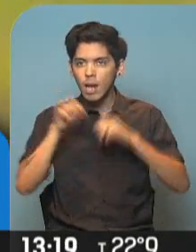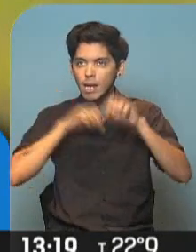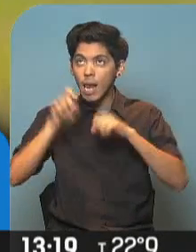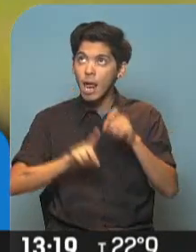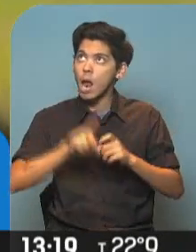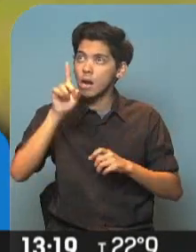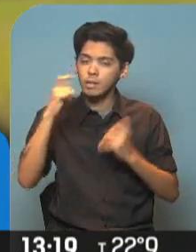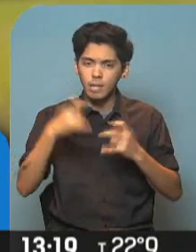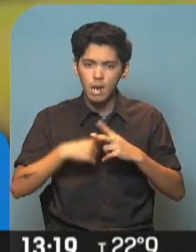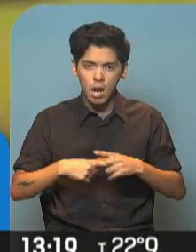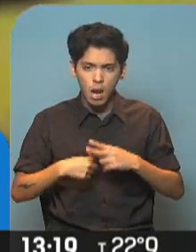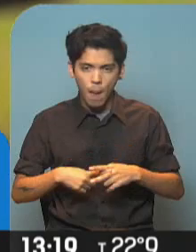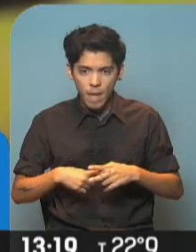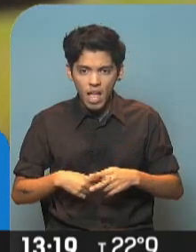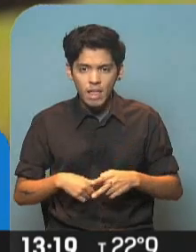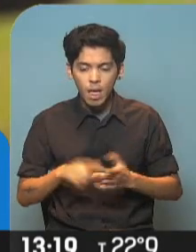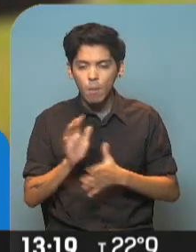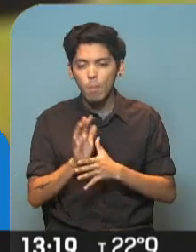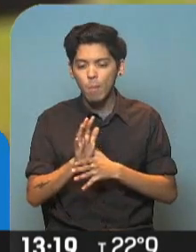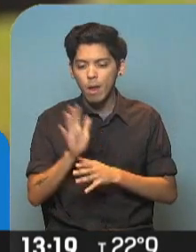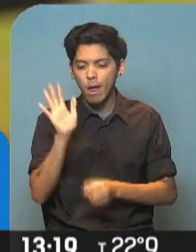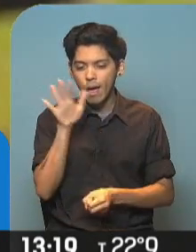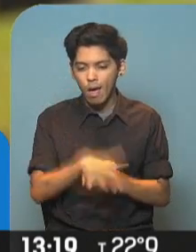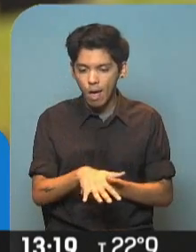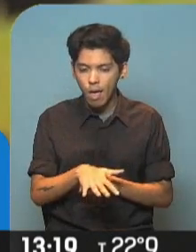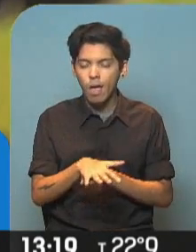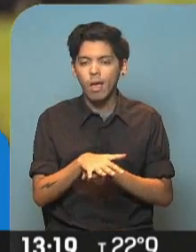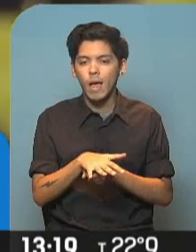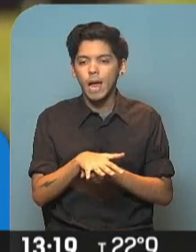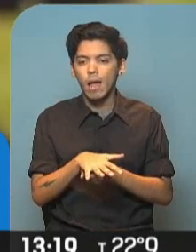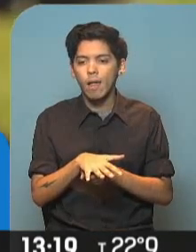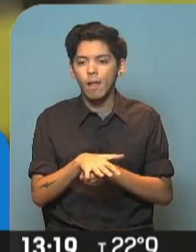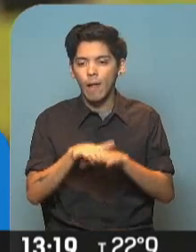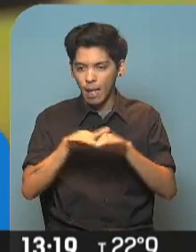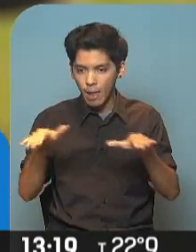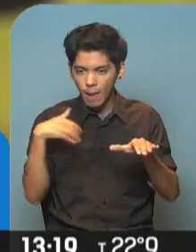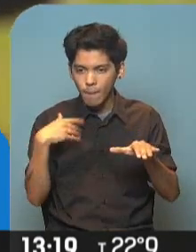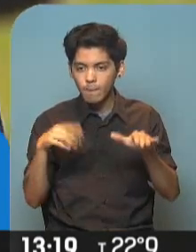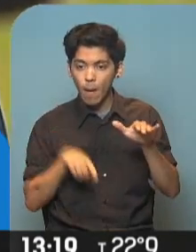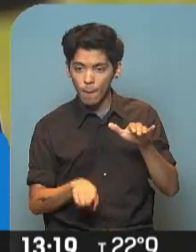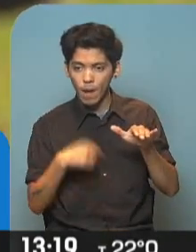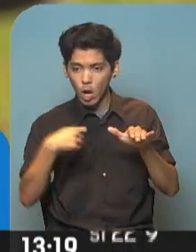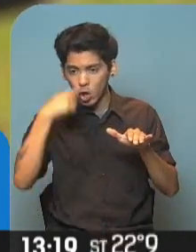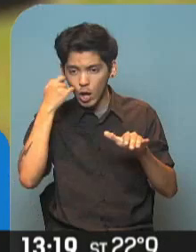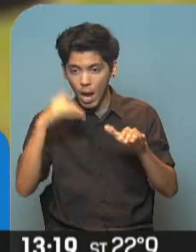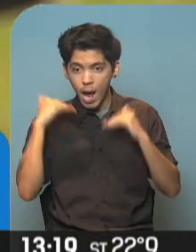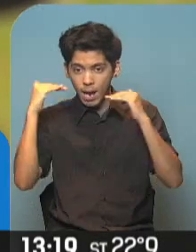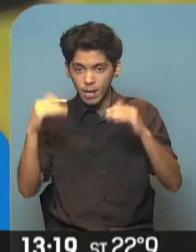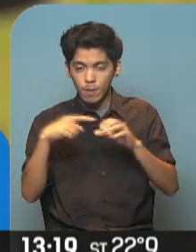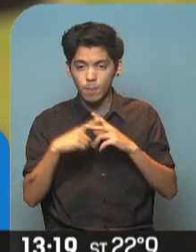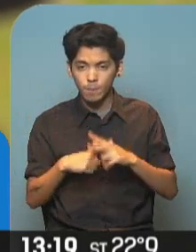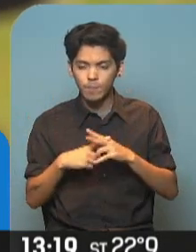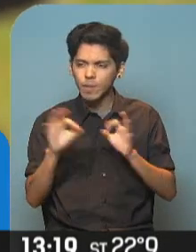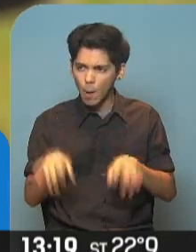tenía herramientas para tapar la droga. Lo que pasa es que, por supuesto, ya sabíamos que estaba,